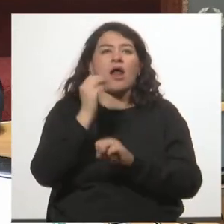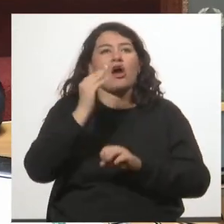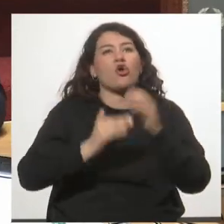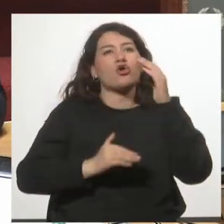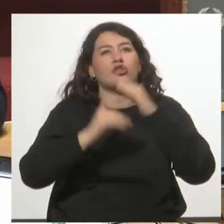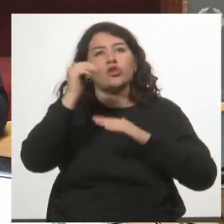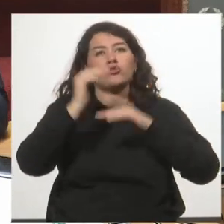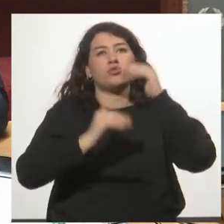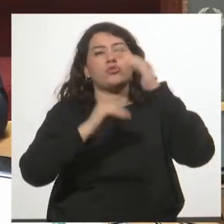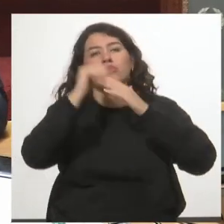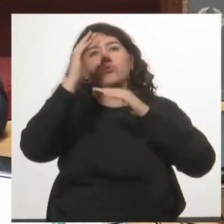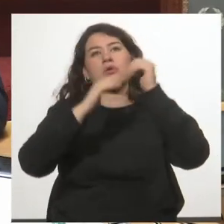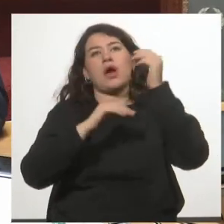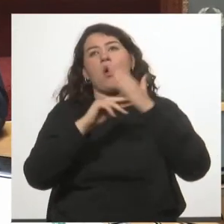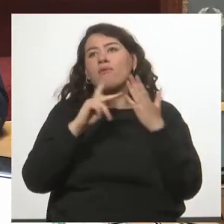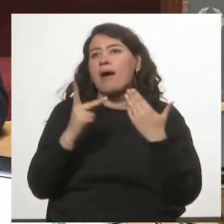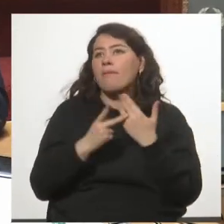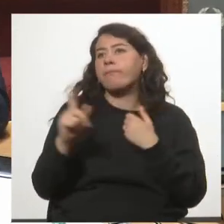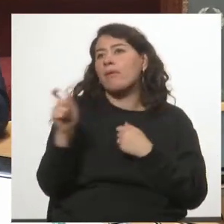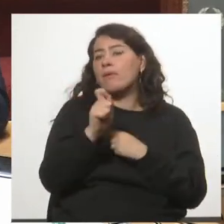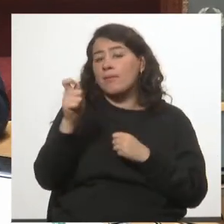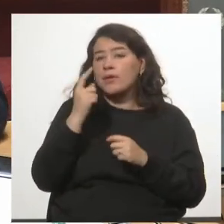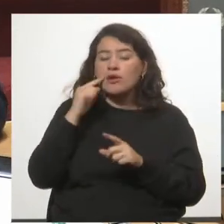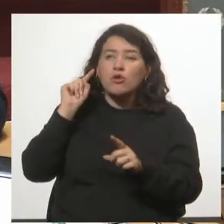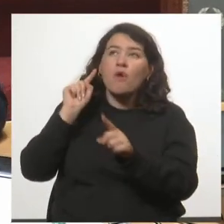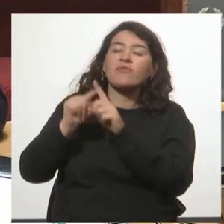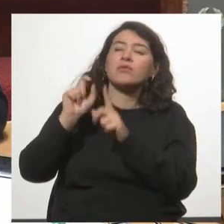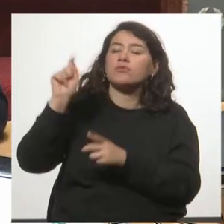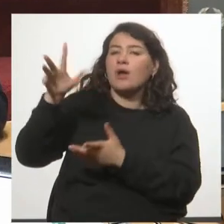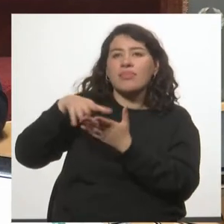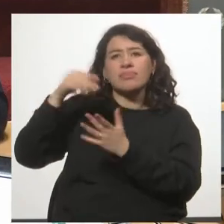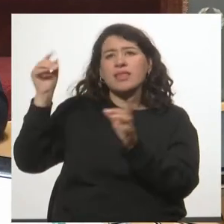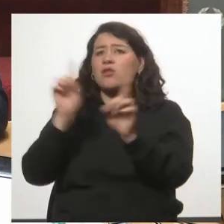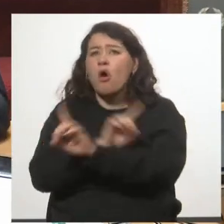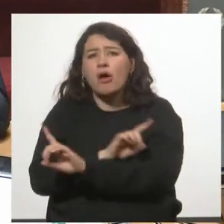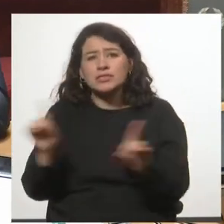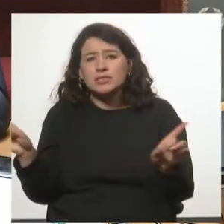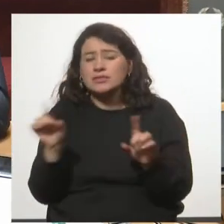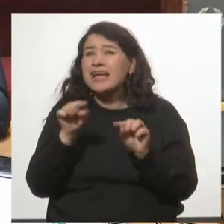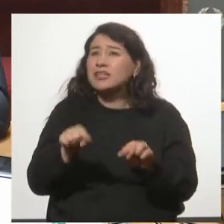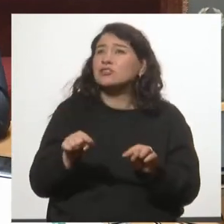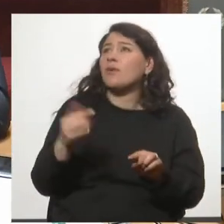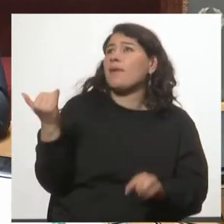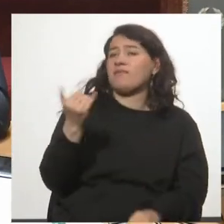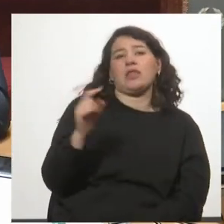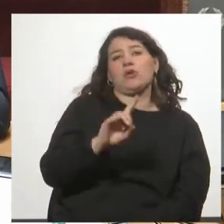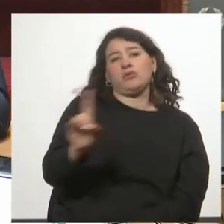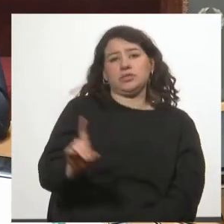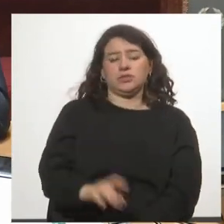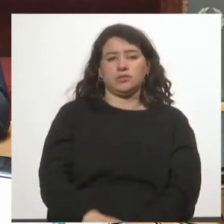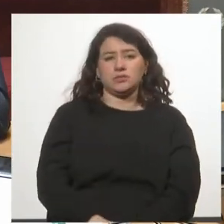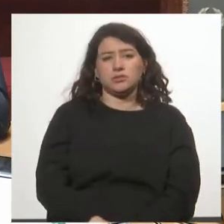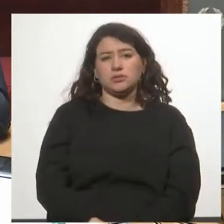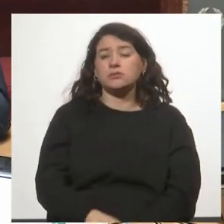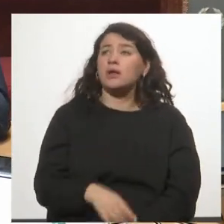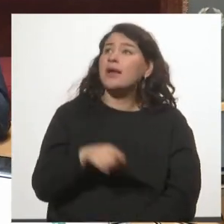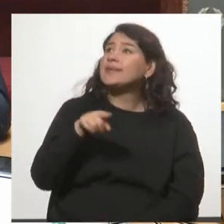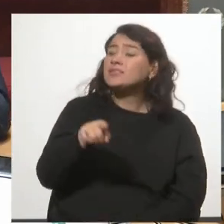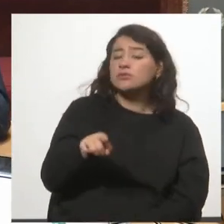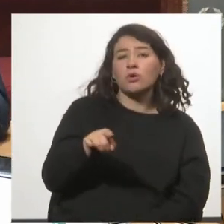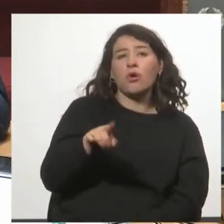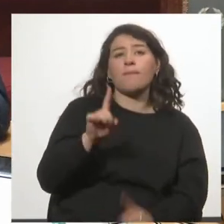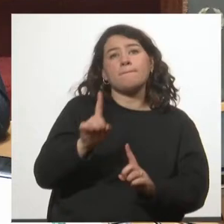de una obra pública porque uno está entre los fines de antel y no es un hecho menor eso es